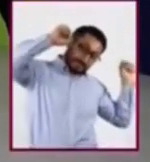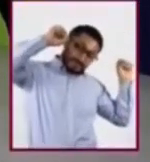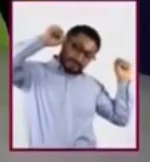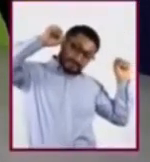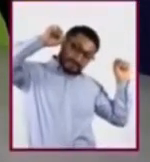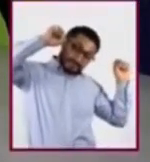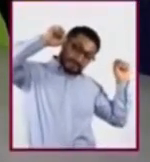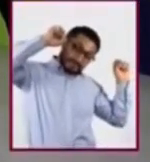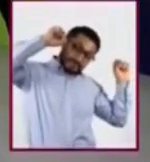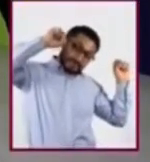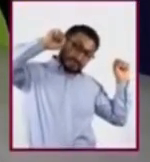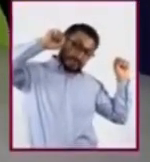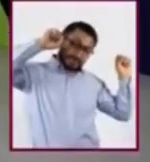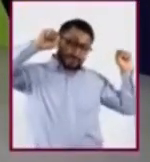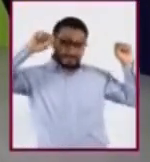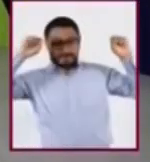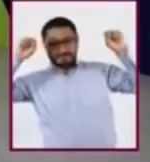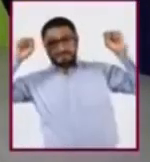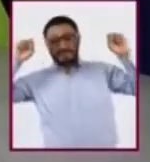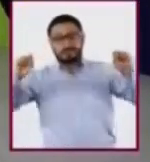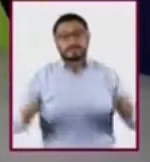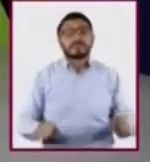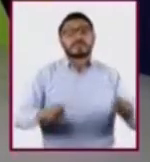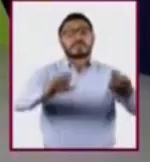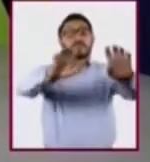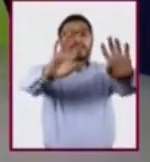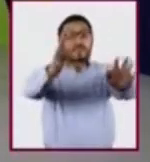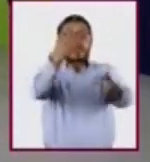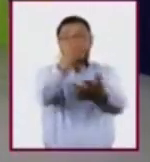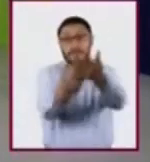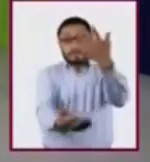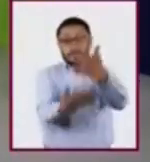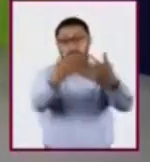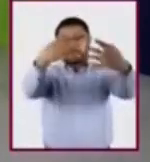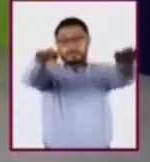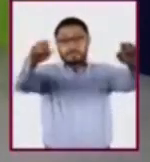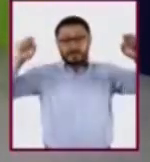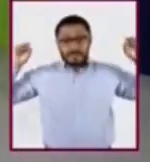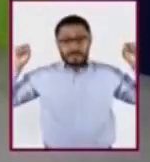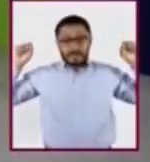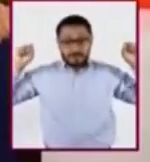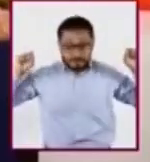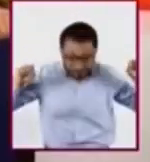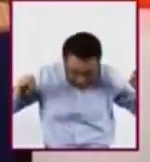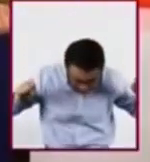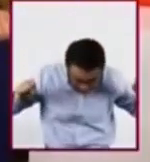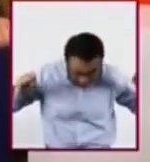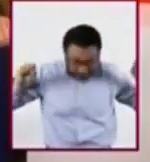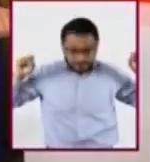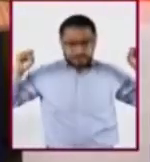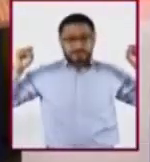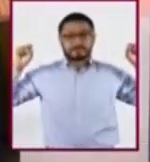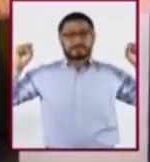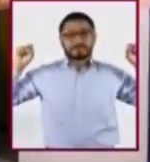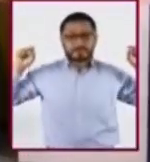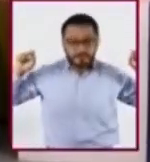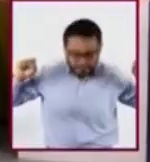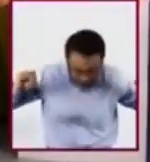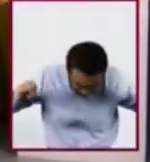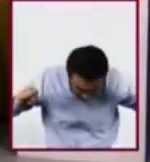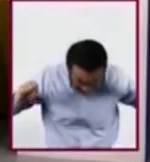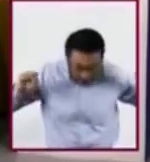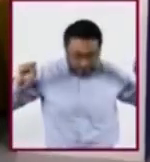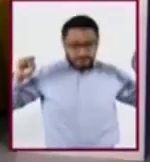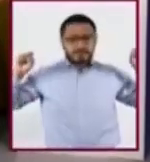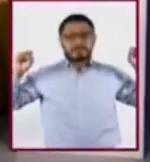lejos. Regreso. Vamos al frente. Y estiro la espalda bien derecha. Estiro bien los brazos, quiero empujar el